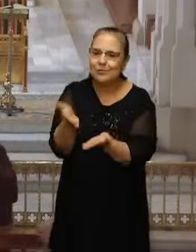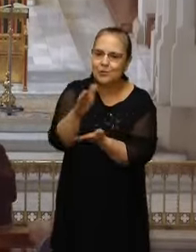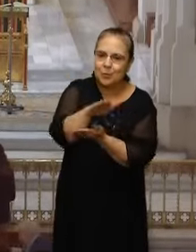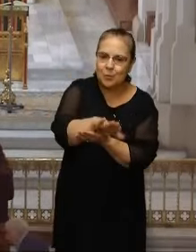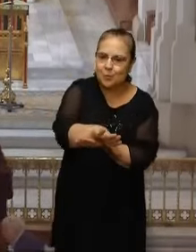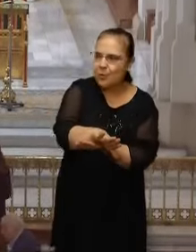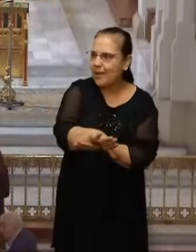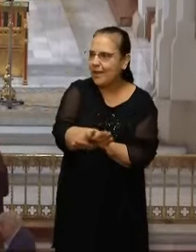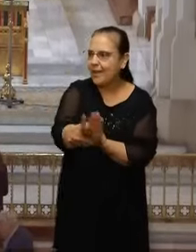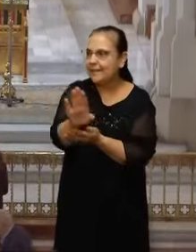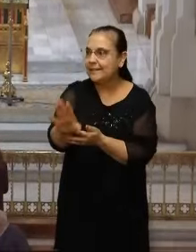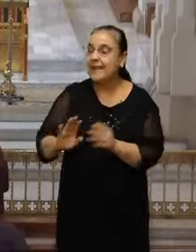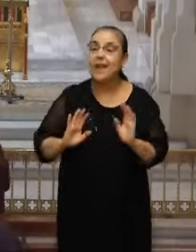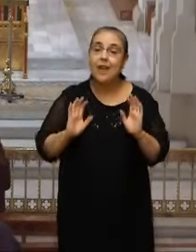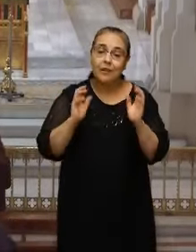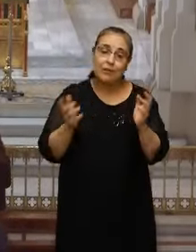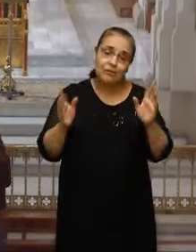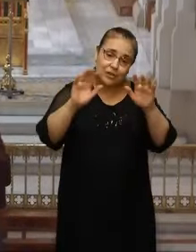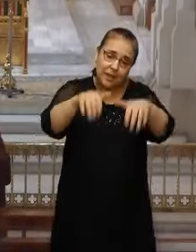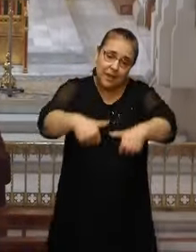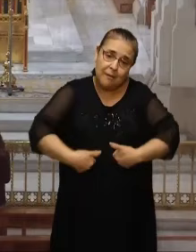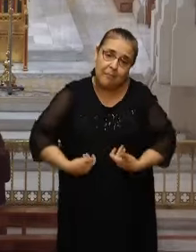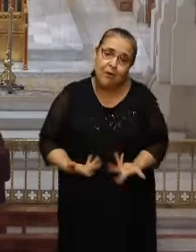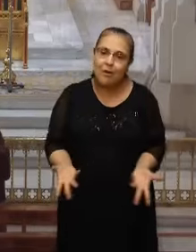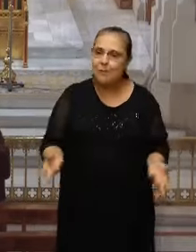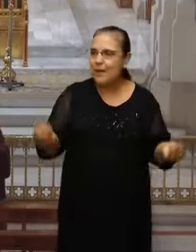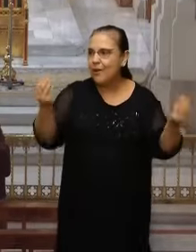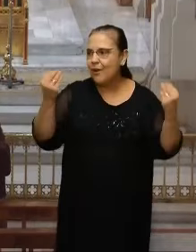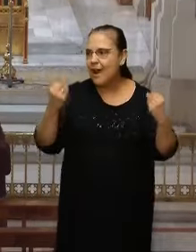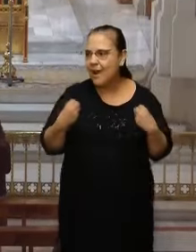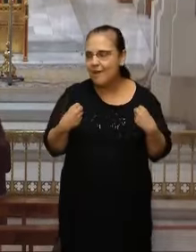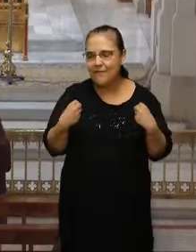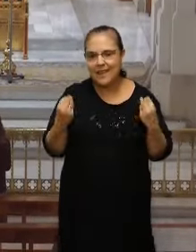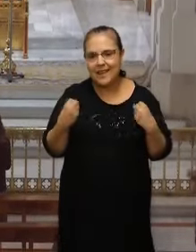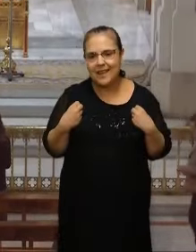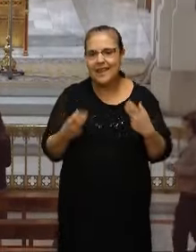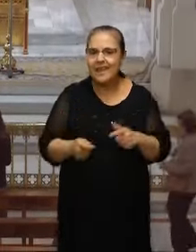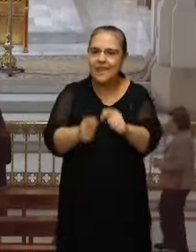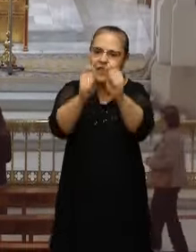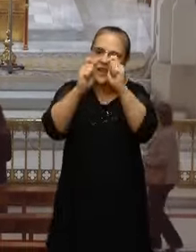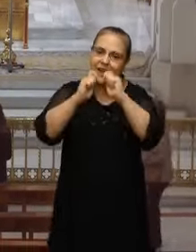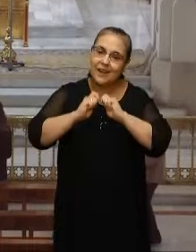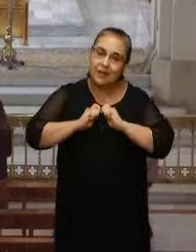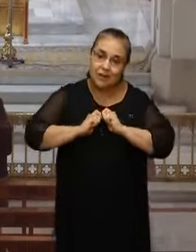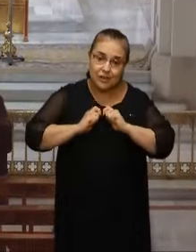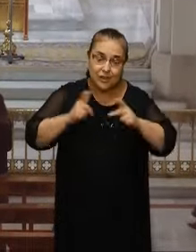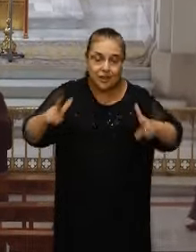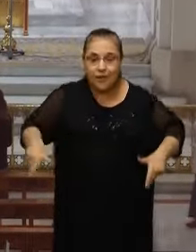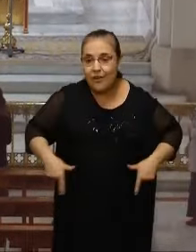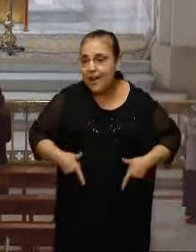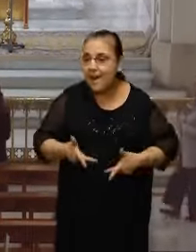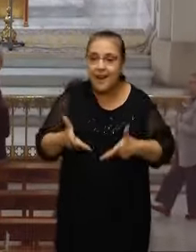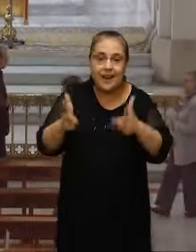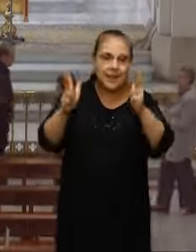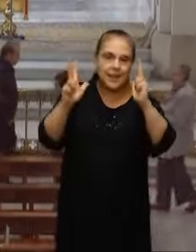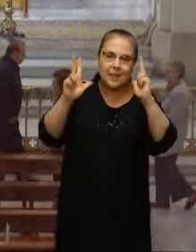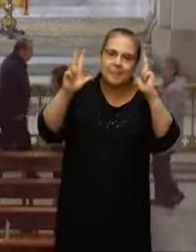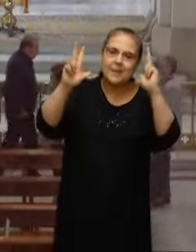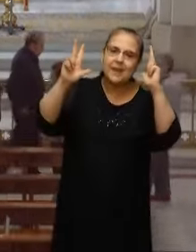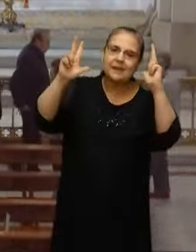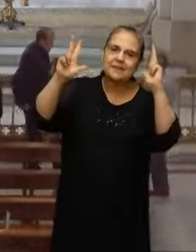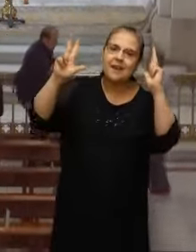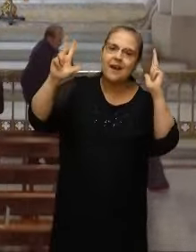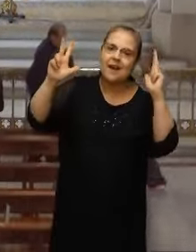que con su muerte nos devolvió la vida y nos dio la